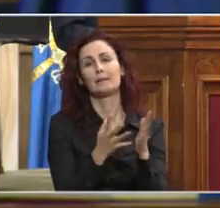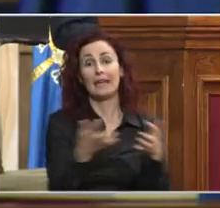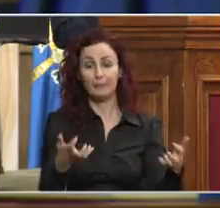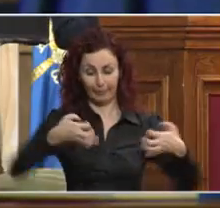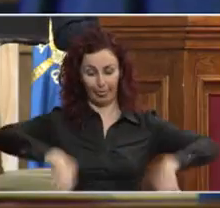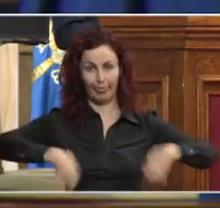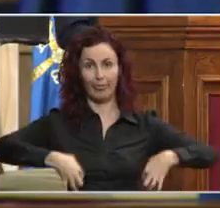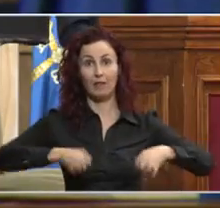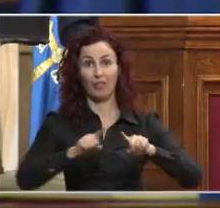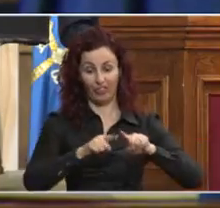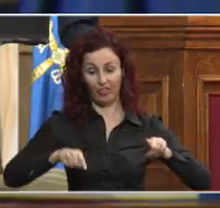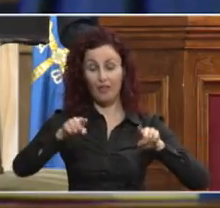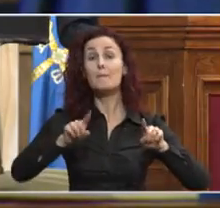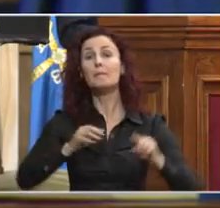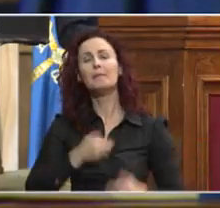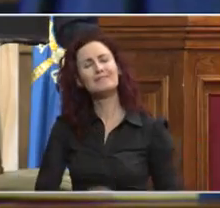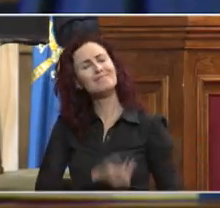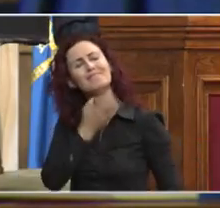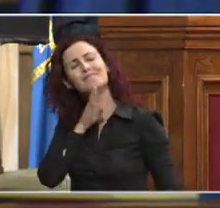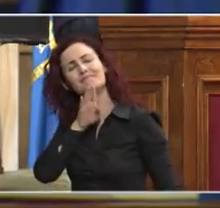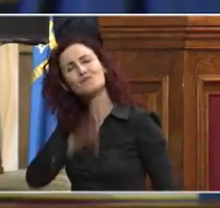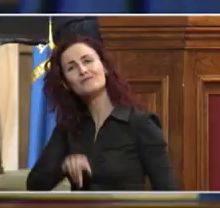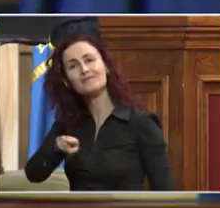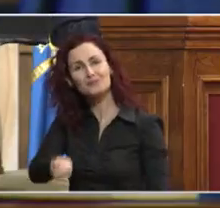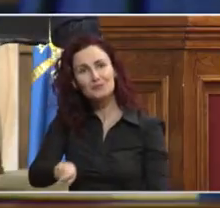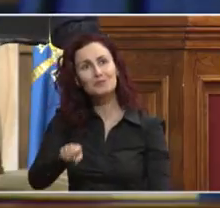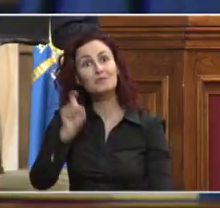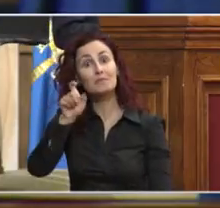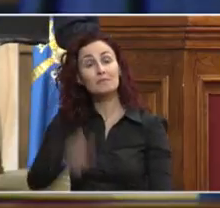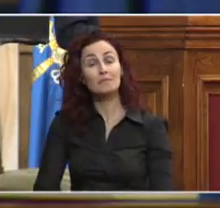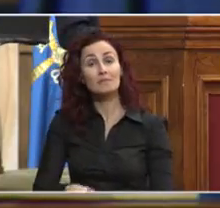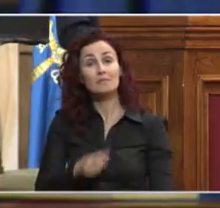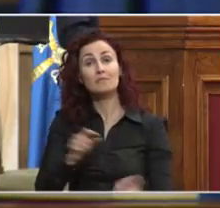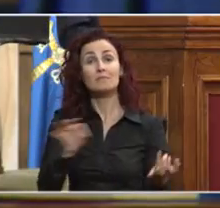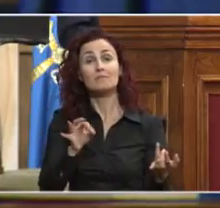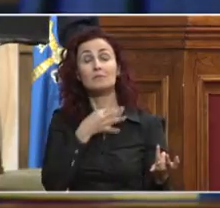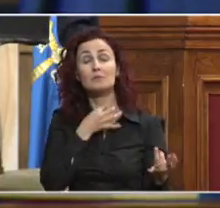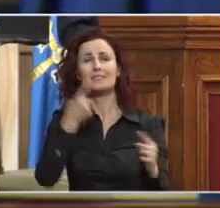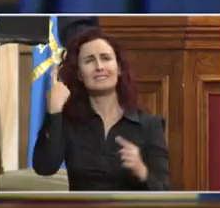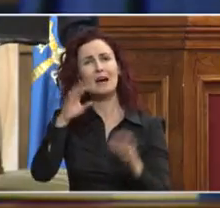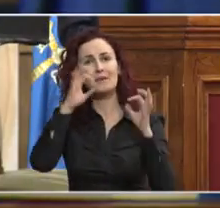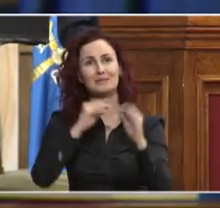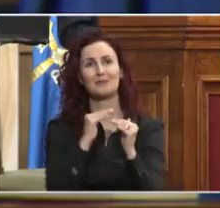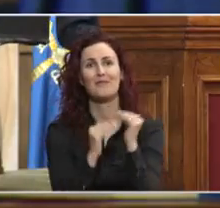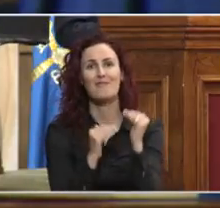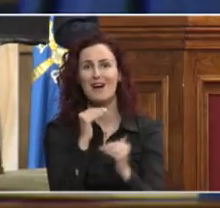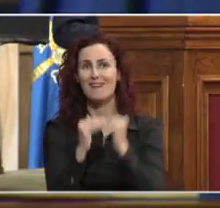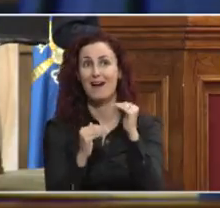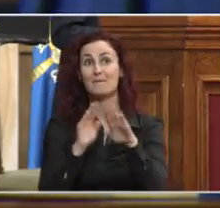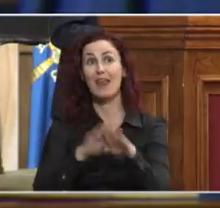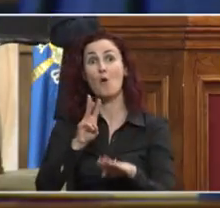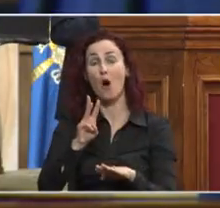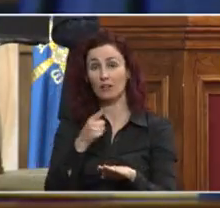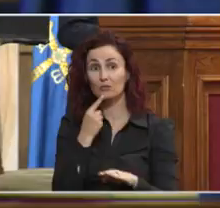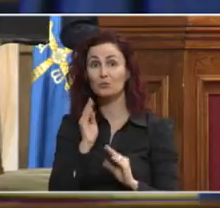simple, pero cualquier luterófilo sabe que ese concepto es en realidad un escalón hacia la sabiduría de Warren Sánchez cuando explica